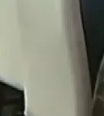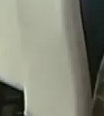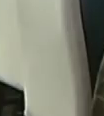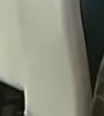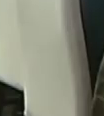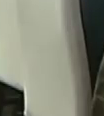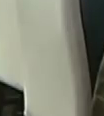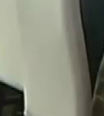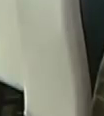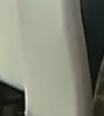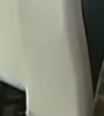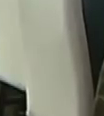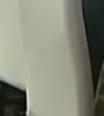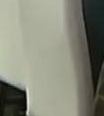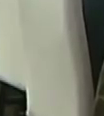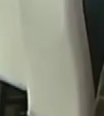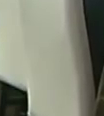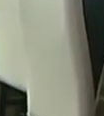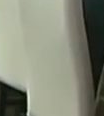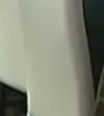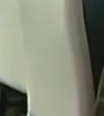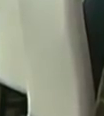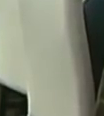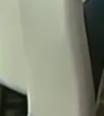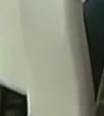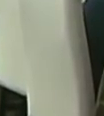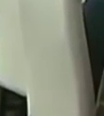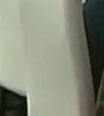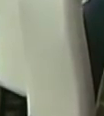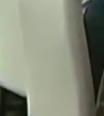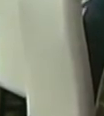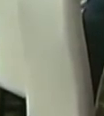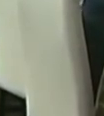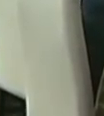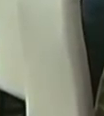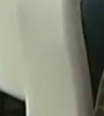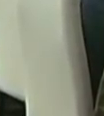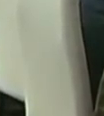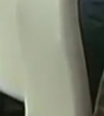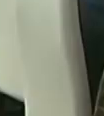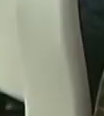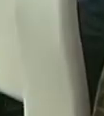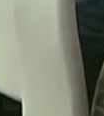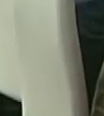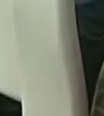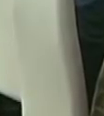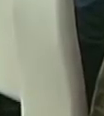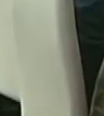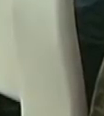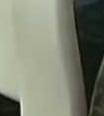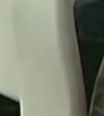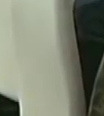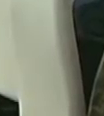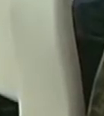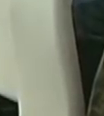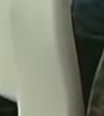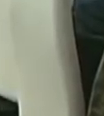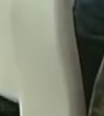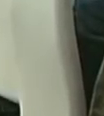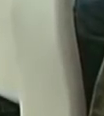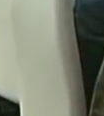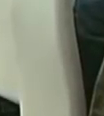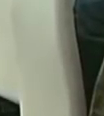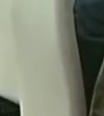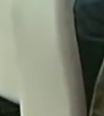palacio blanco específicamente en el salón ezequiel zamora para abordar temas de interés nacional en respuesta a las demandas de la población